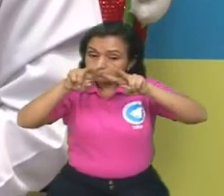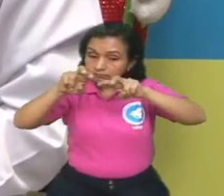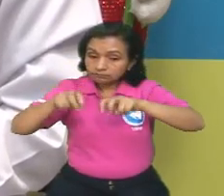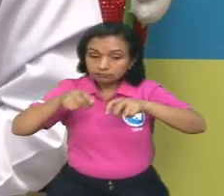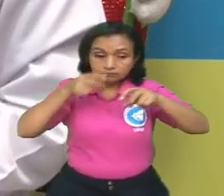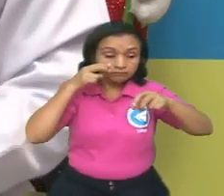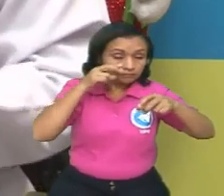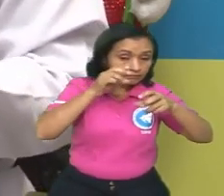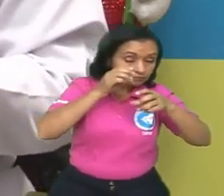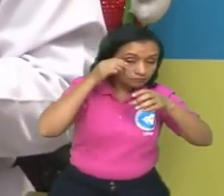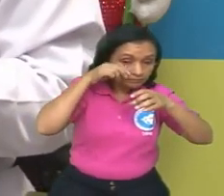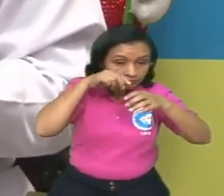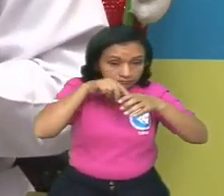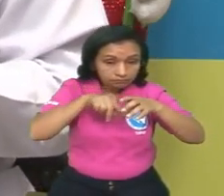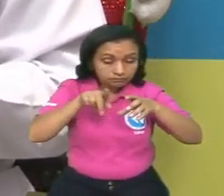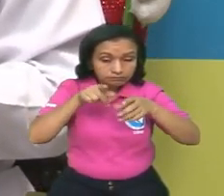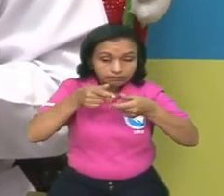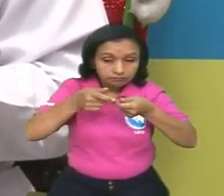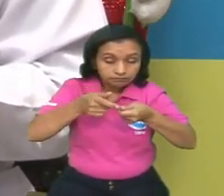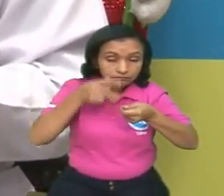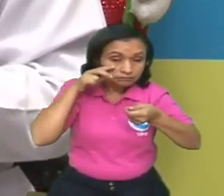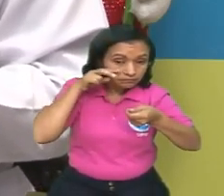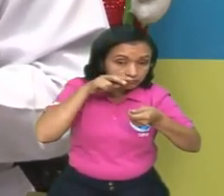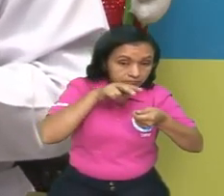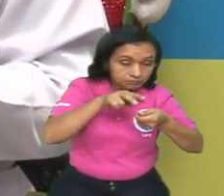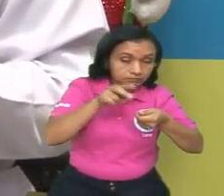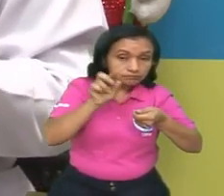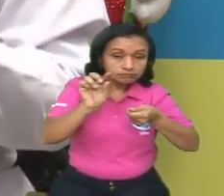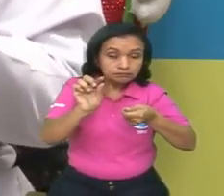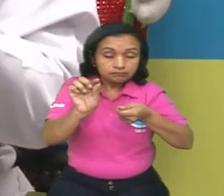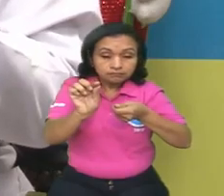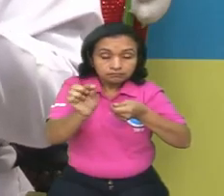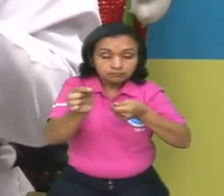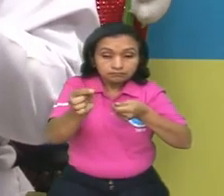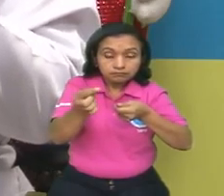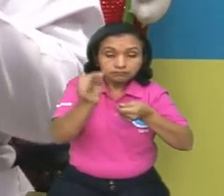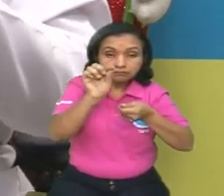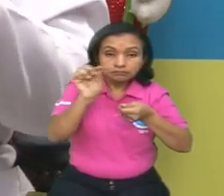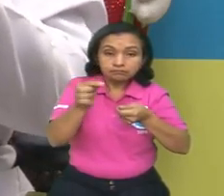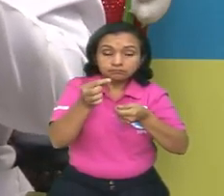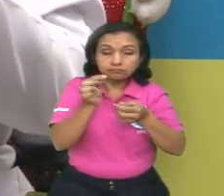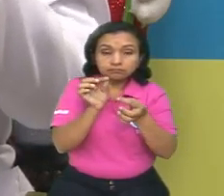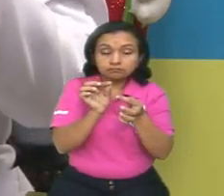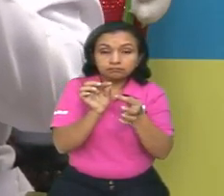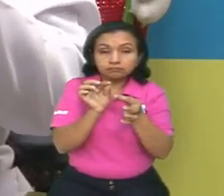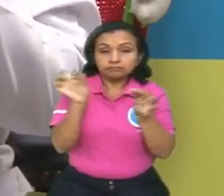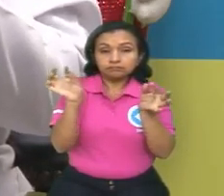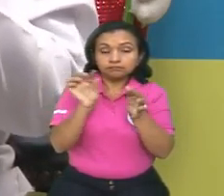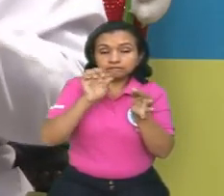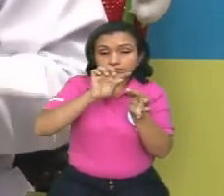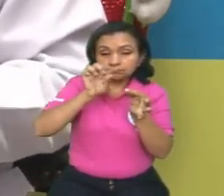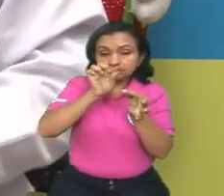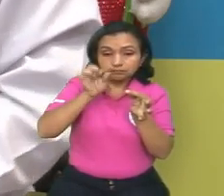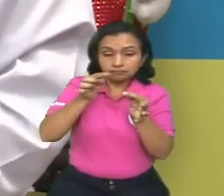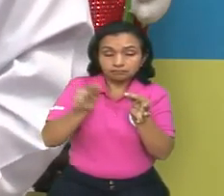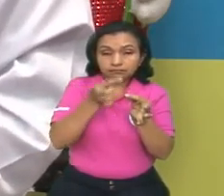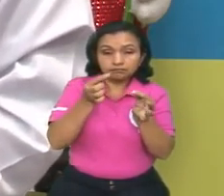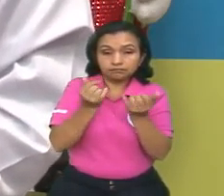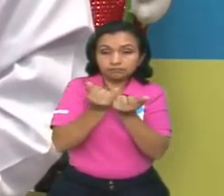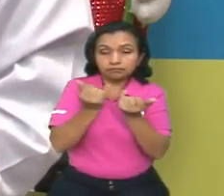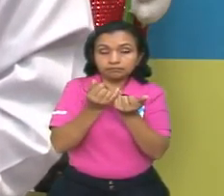vemos el cuello, solo necesitamos una laminita para extender porque es un frutti, es una exfoliación muy pequeñita, es como que yo me